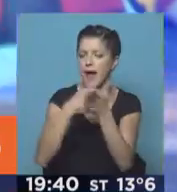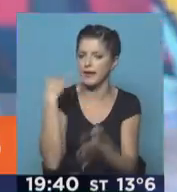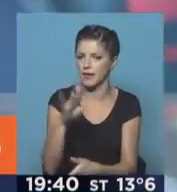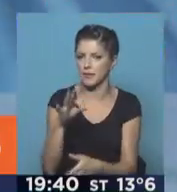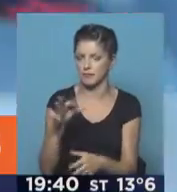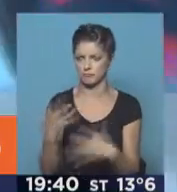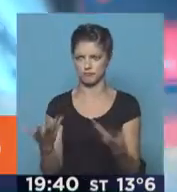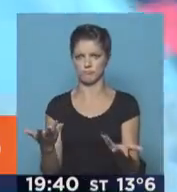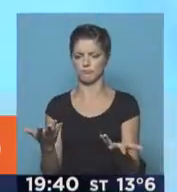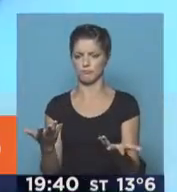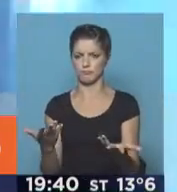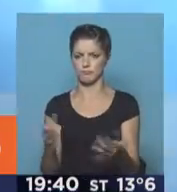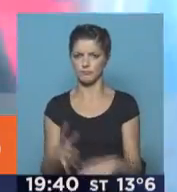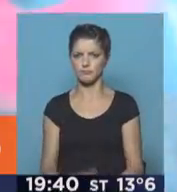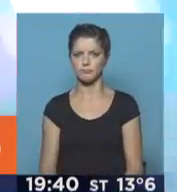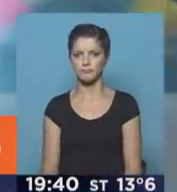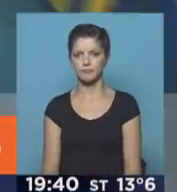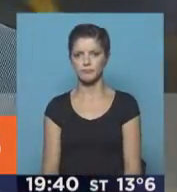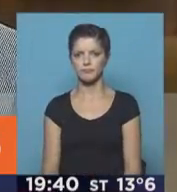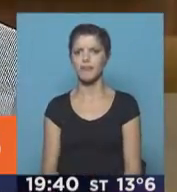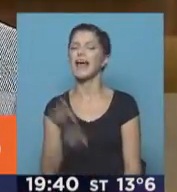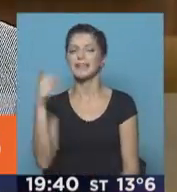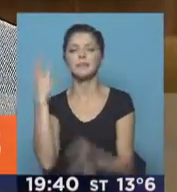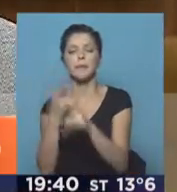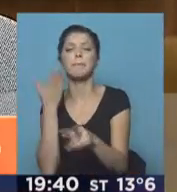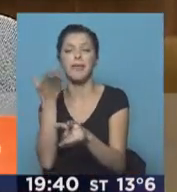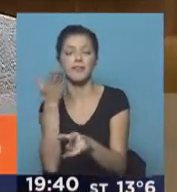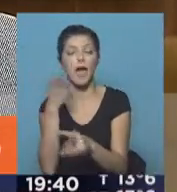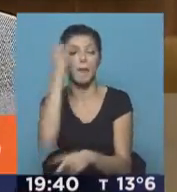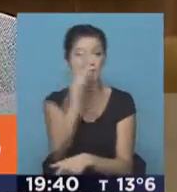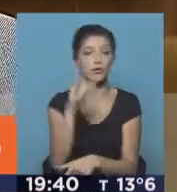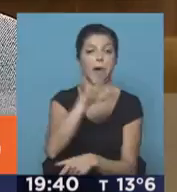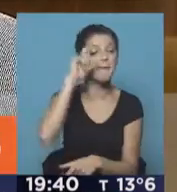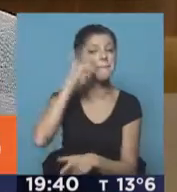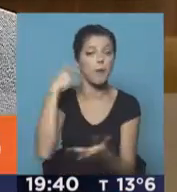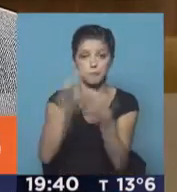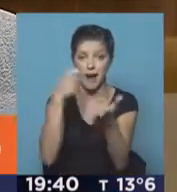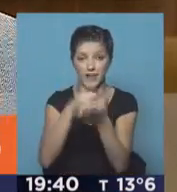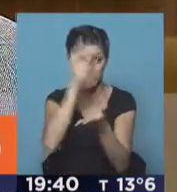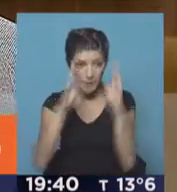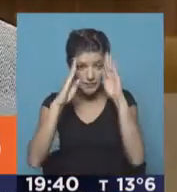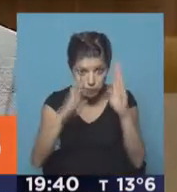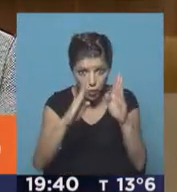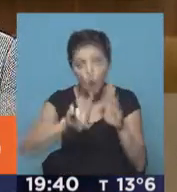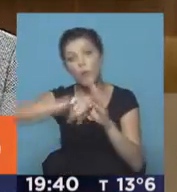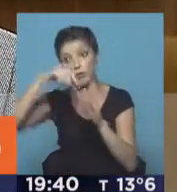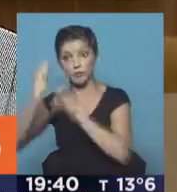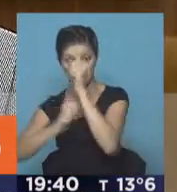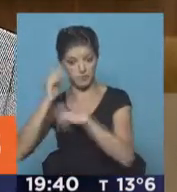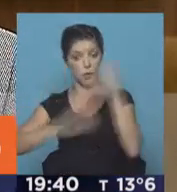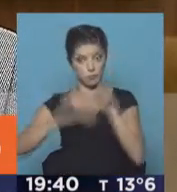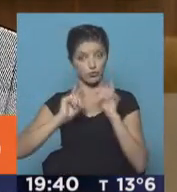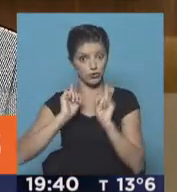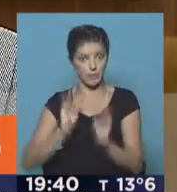pagaran a Lázaro Báez y solo y exclusivamente a él cuando había un montón de otras empresas que tenían que